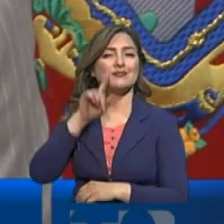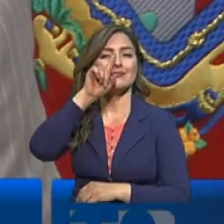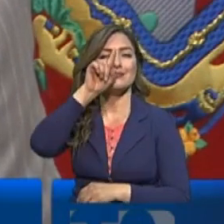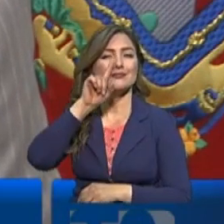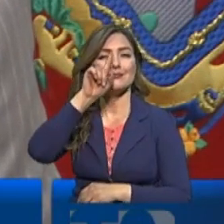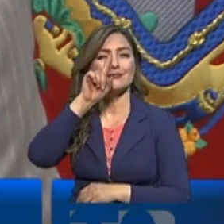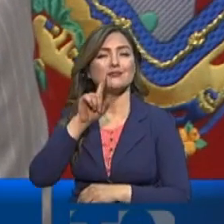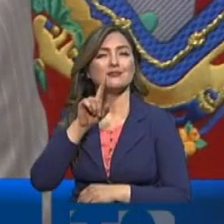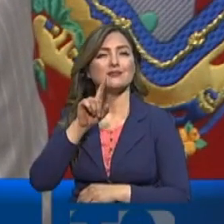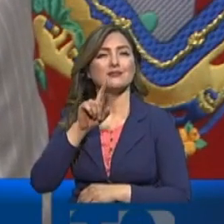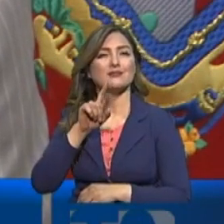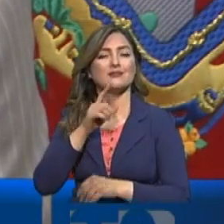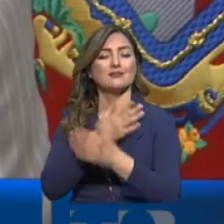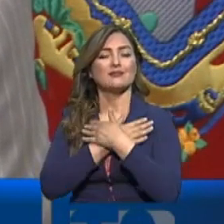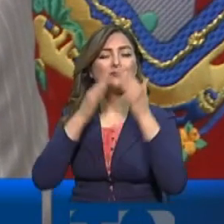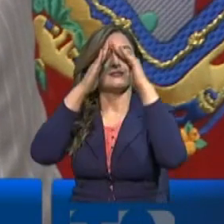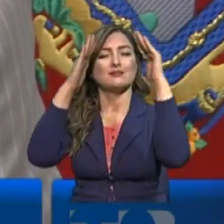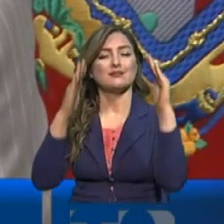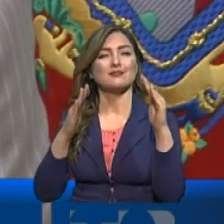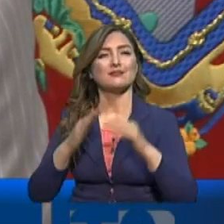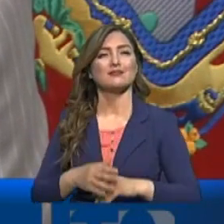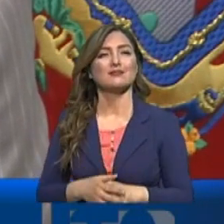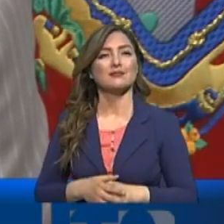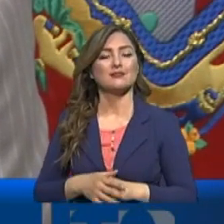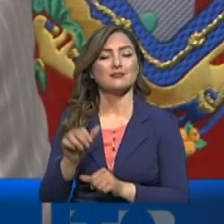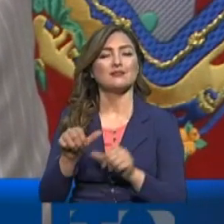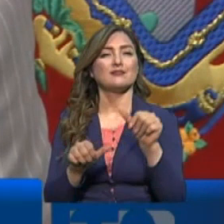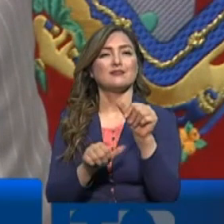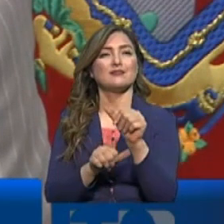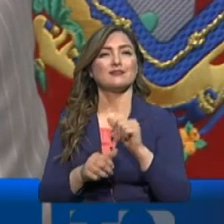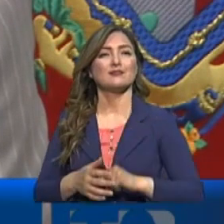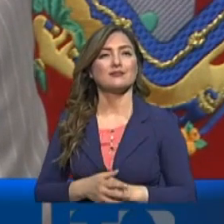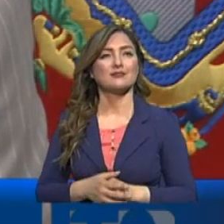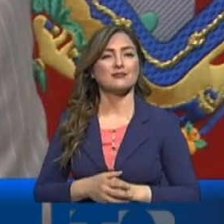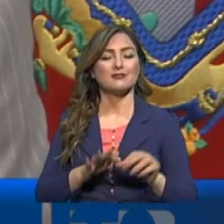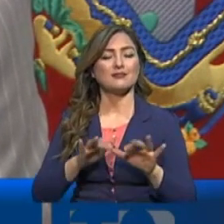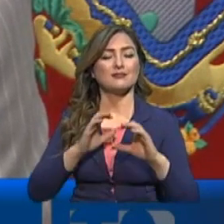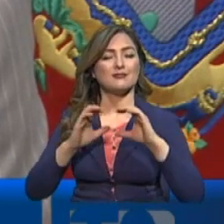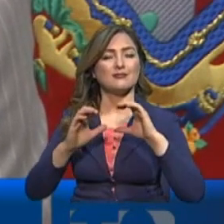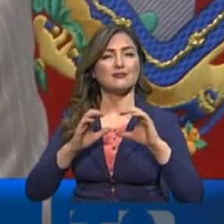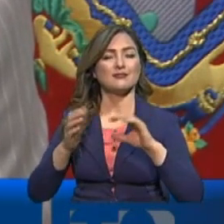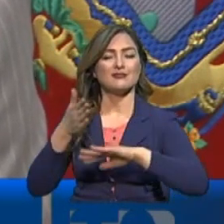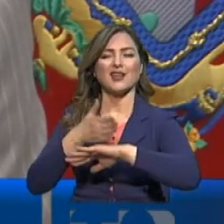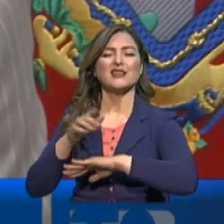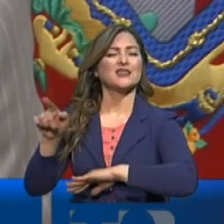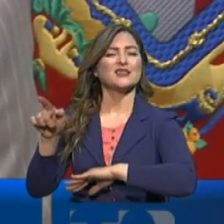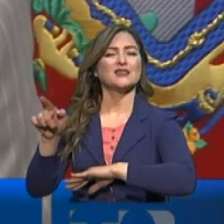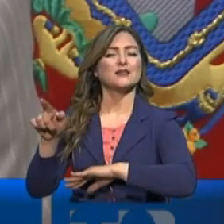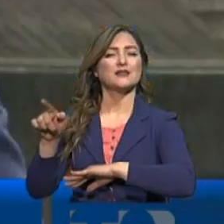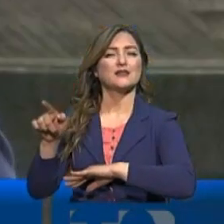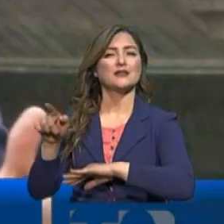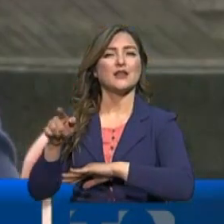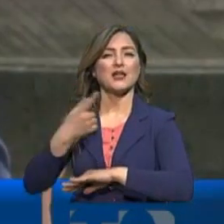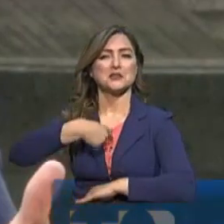su empleada doméstica. O la asesora jurídica de la Secretaría de Comunicación ha estado prestando servicios desde